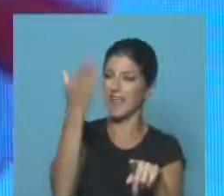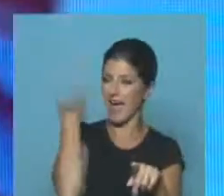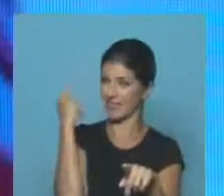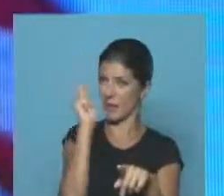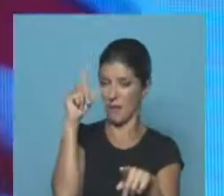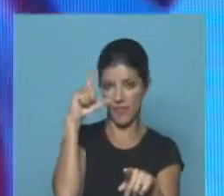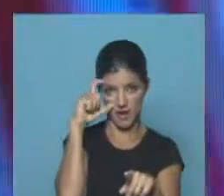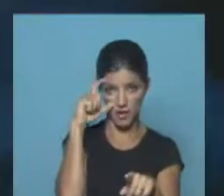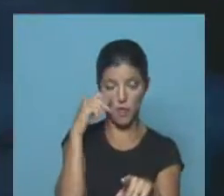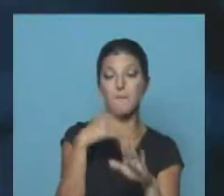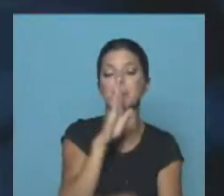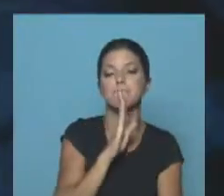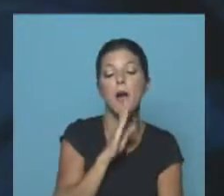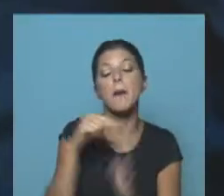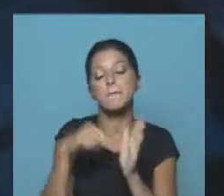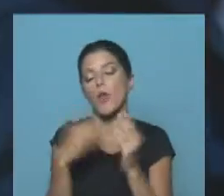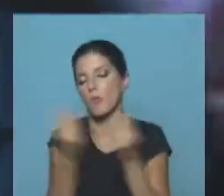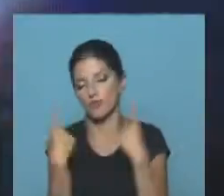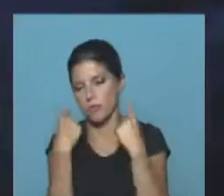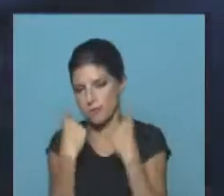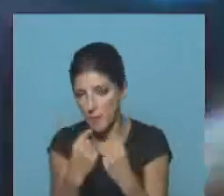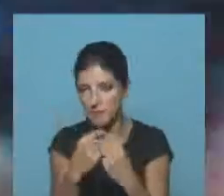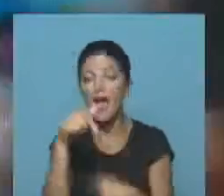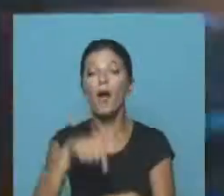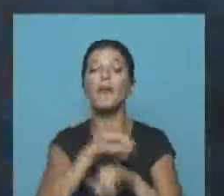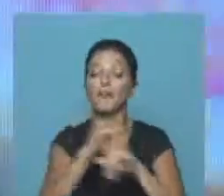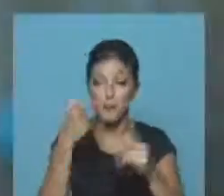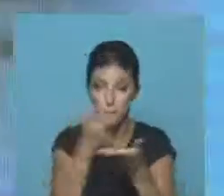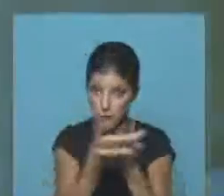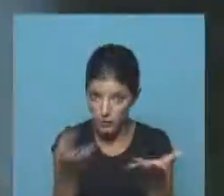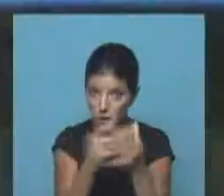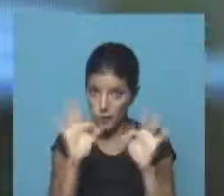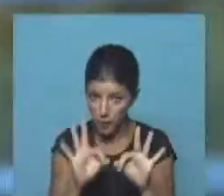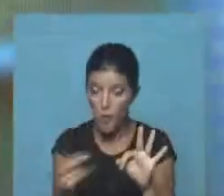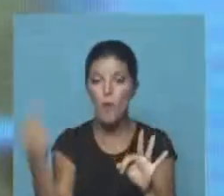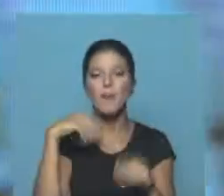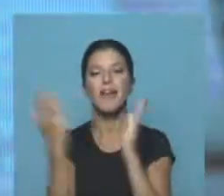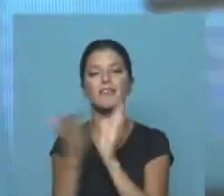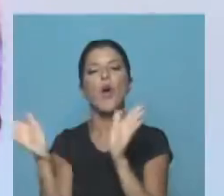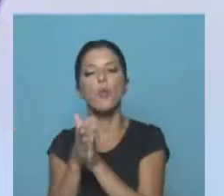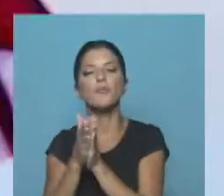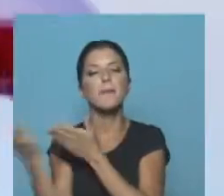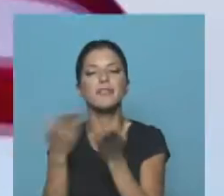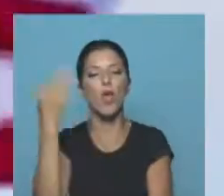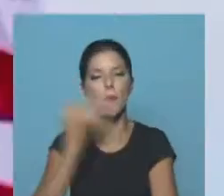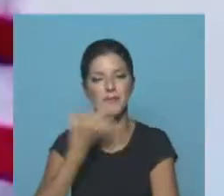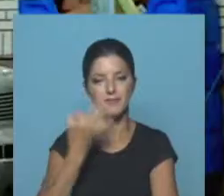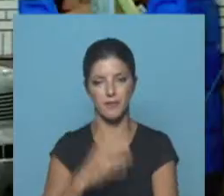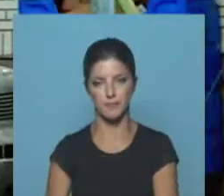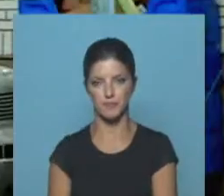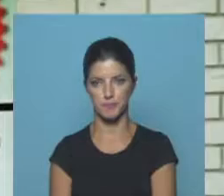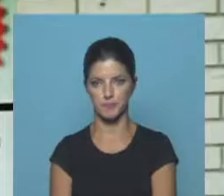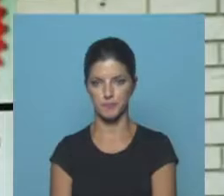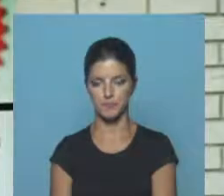aún así fuertemente discutido. Vemos un informe y después lo analizamos acá con un invitado especial, Alberto Padilla.